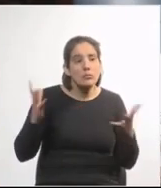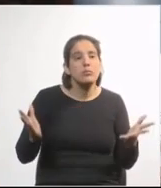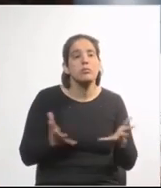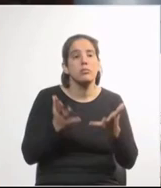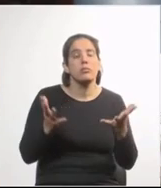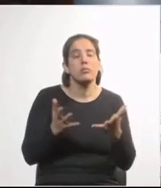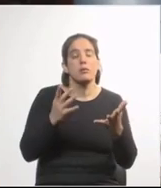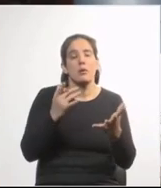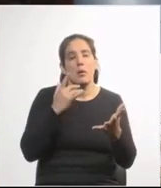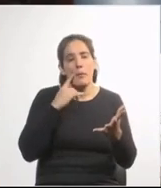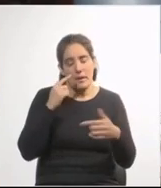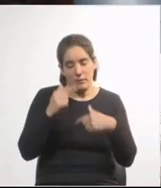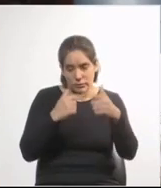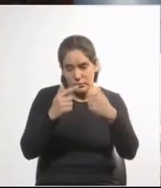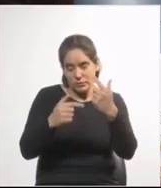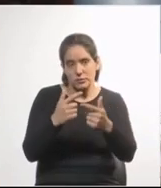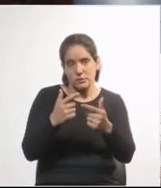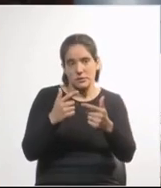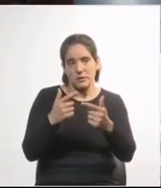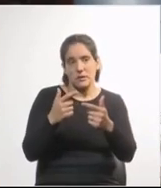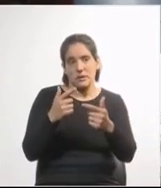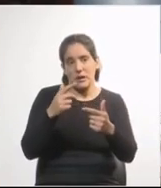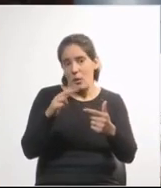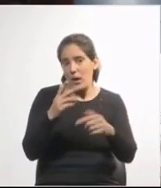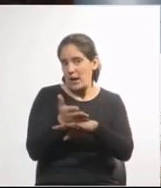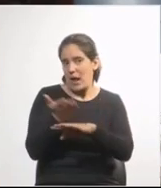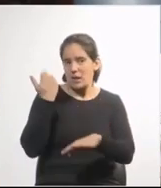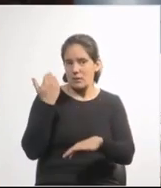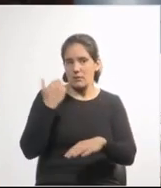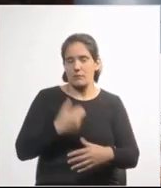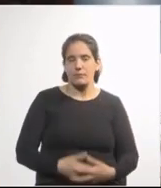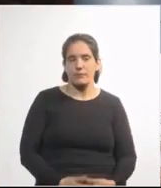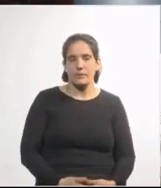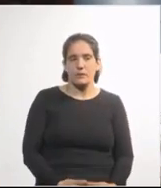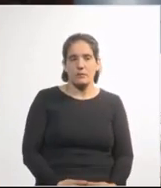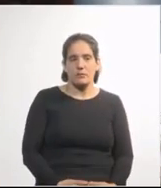en el Producto Bruto Interno que tenía en el 2019,